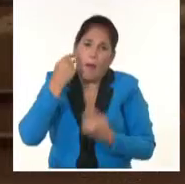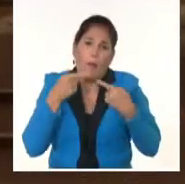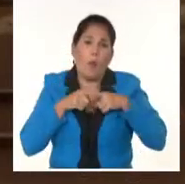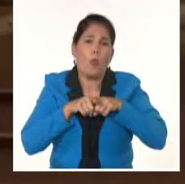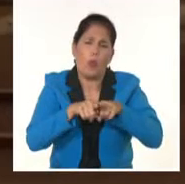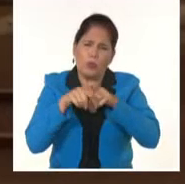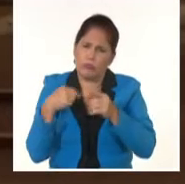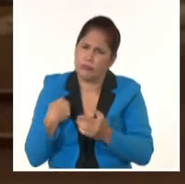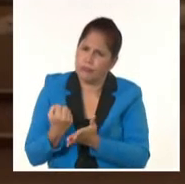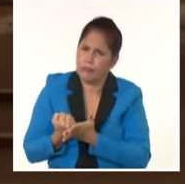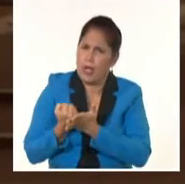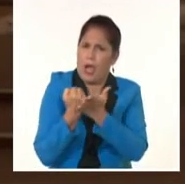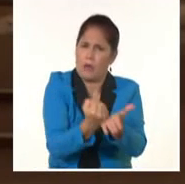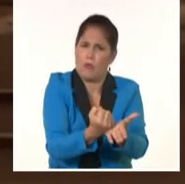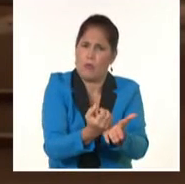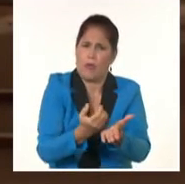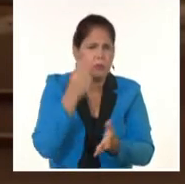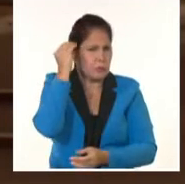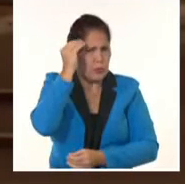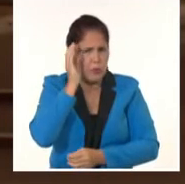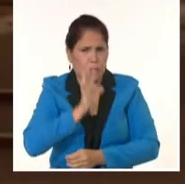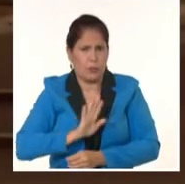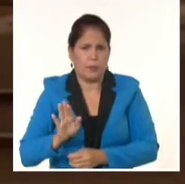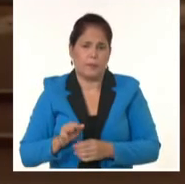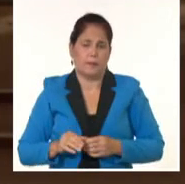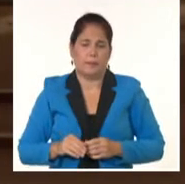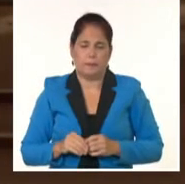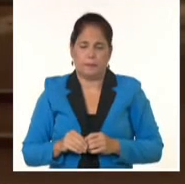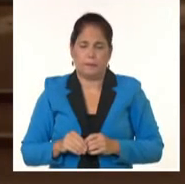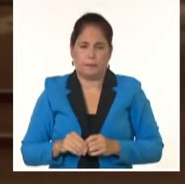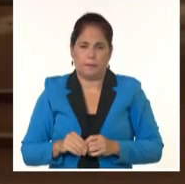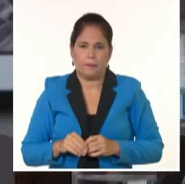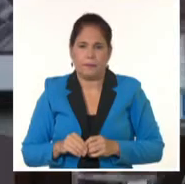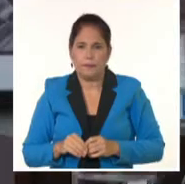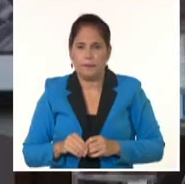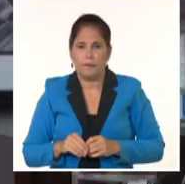saldrá adelante. Wilmer Rodríguez Fernández, Canal Cubano de Noticias.